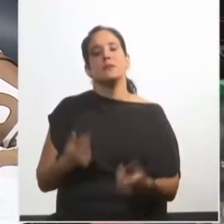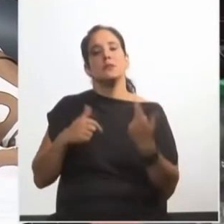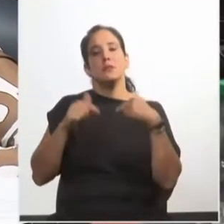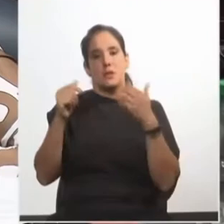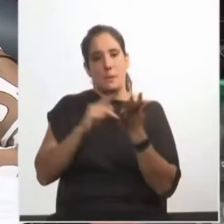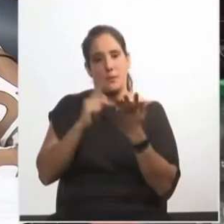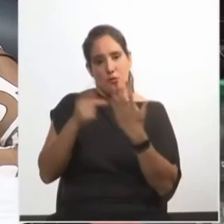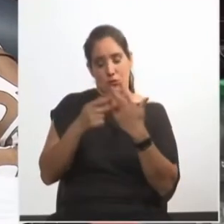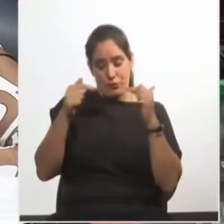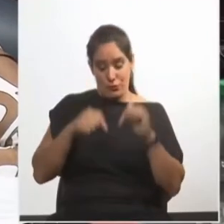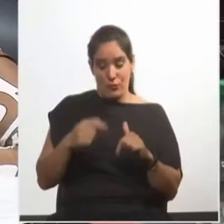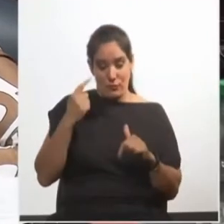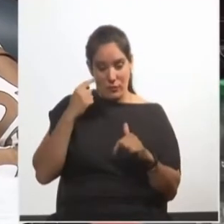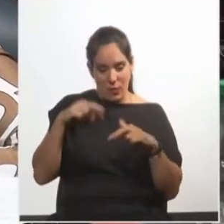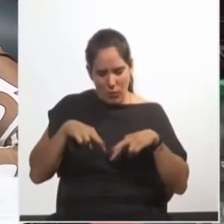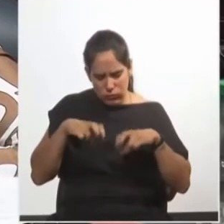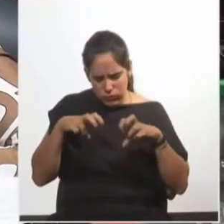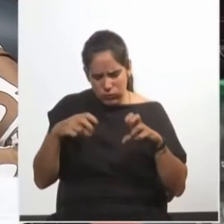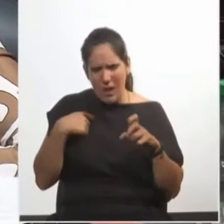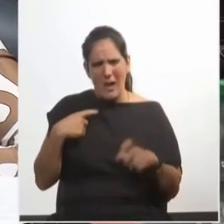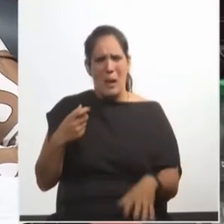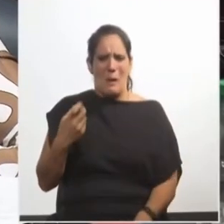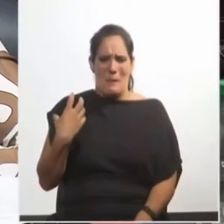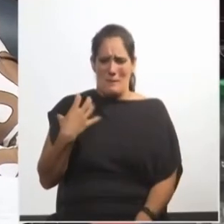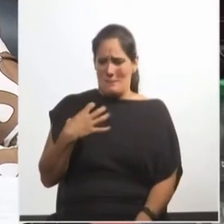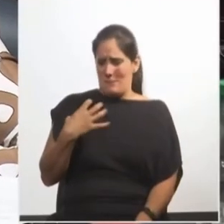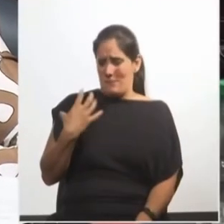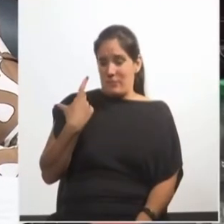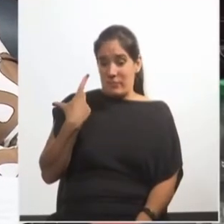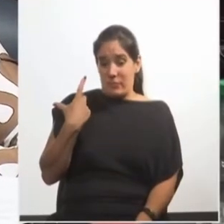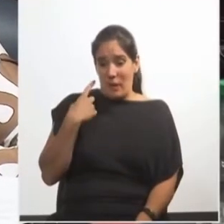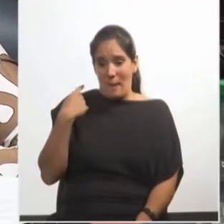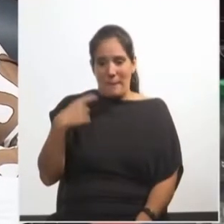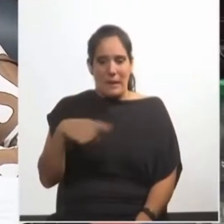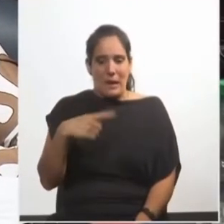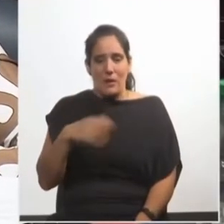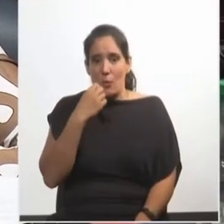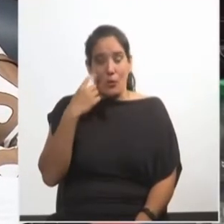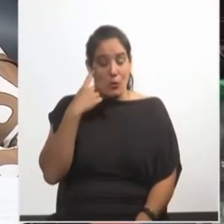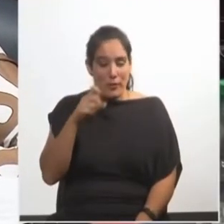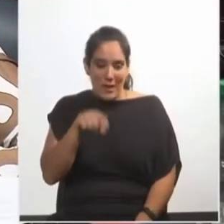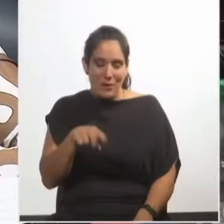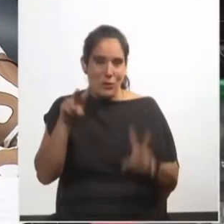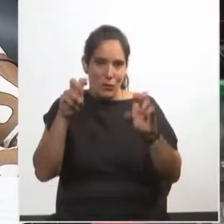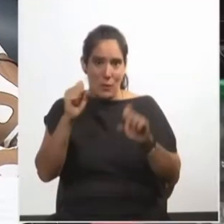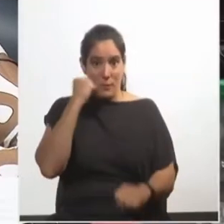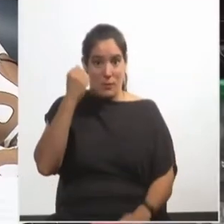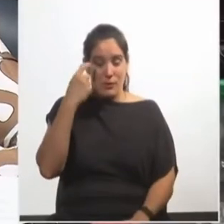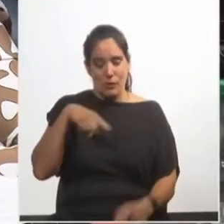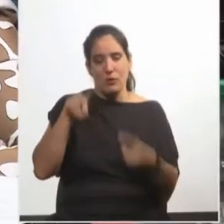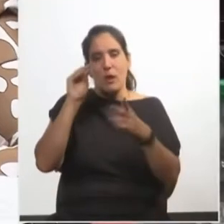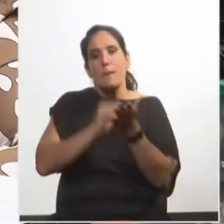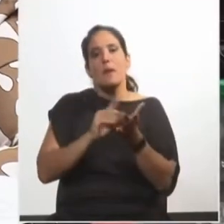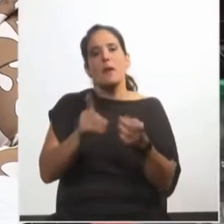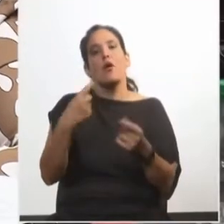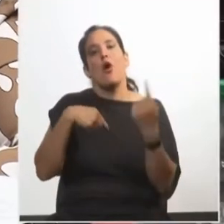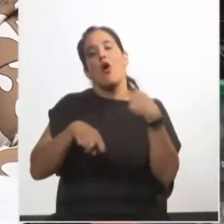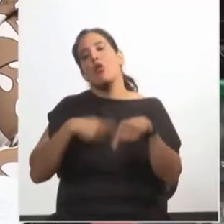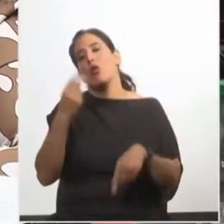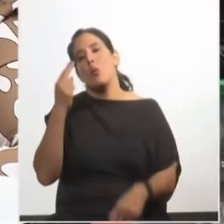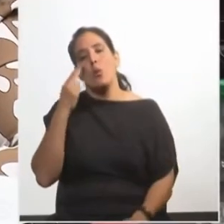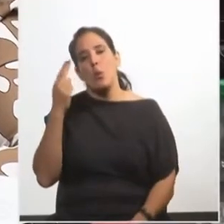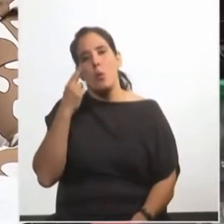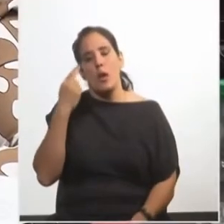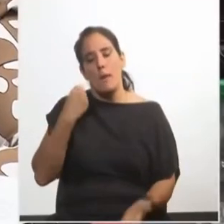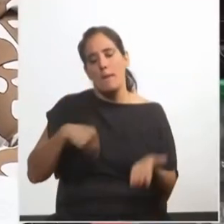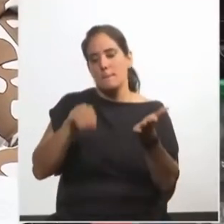analizando no solo es malo porque no contempla estos aspectos relevantes, también tiene otros problemas